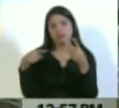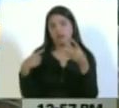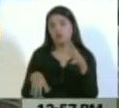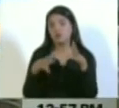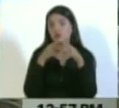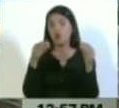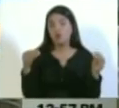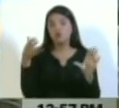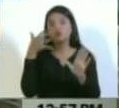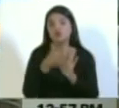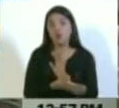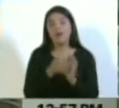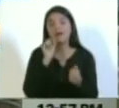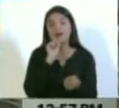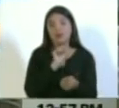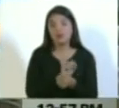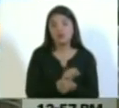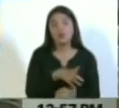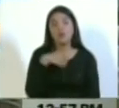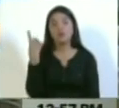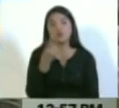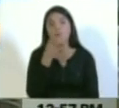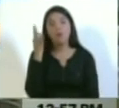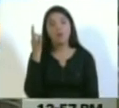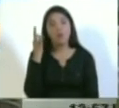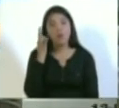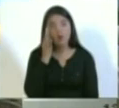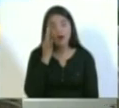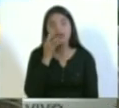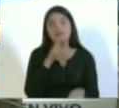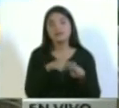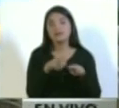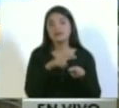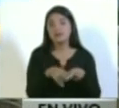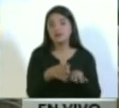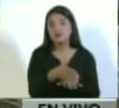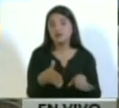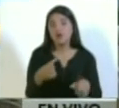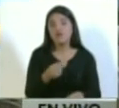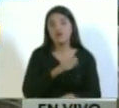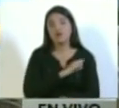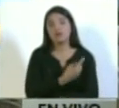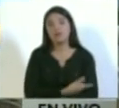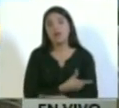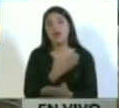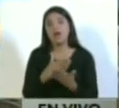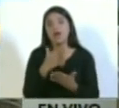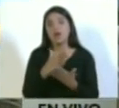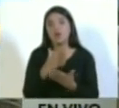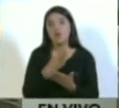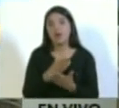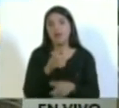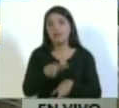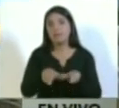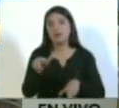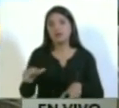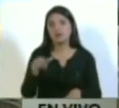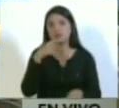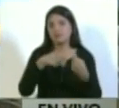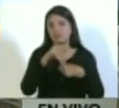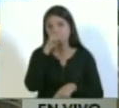ver con la esclavitud de mujeres, esclavitud de niños y fortalecimiento de las escuelas de sicarios en